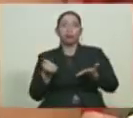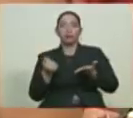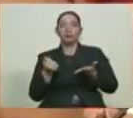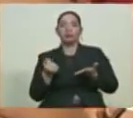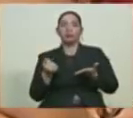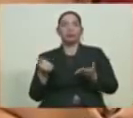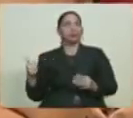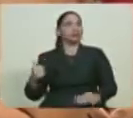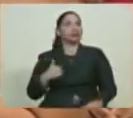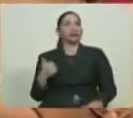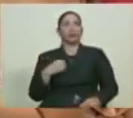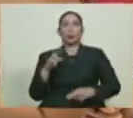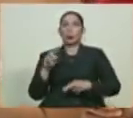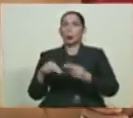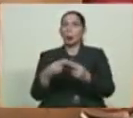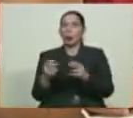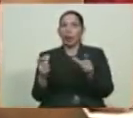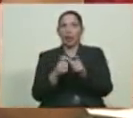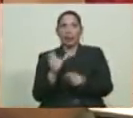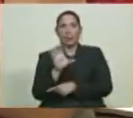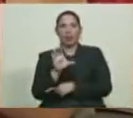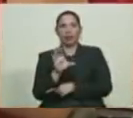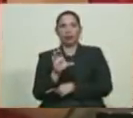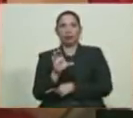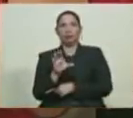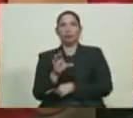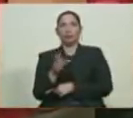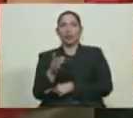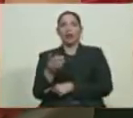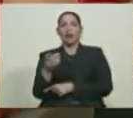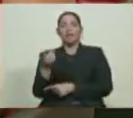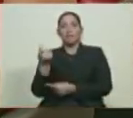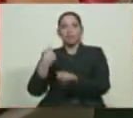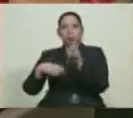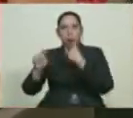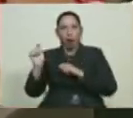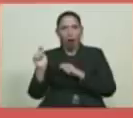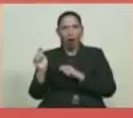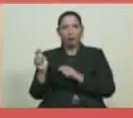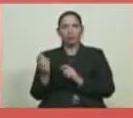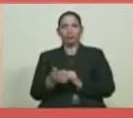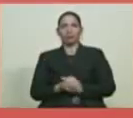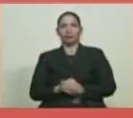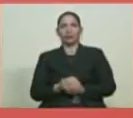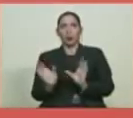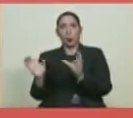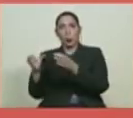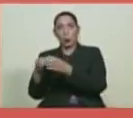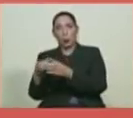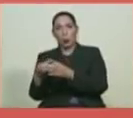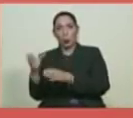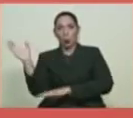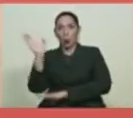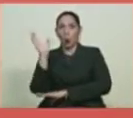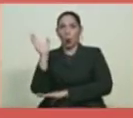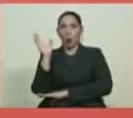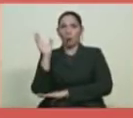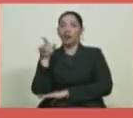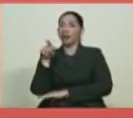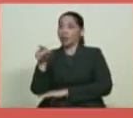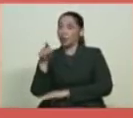beneficio relacionado con el carnet de la patria. Los que falsificaron los carnés de la patria para venderlo a las mafias colombianas, pues están incurriendo en un